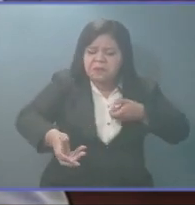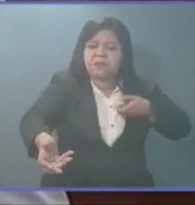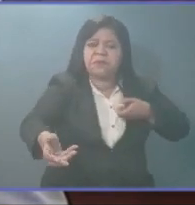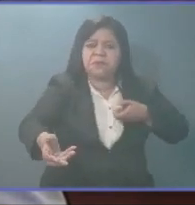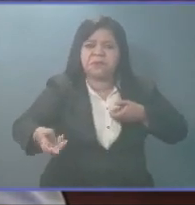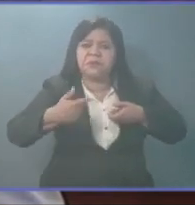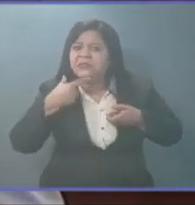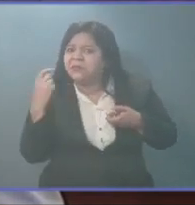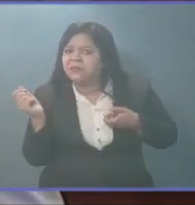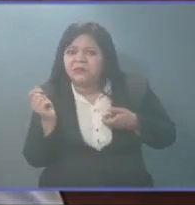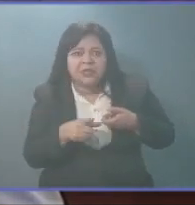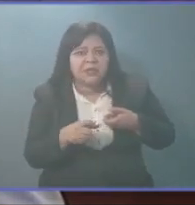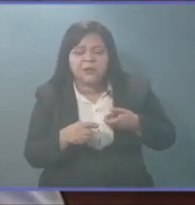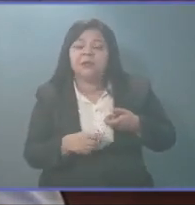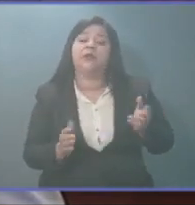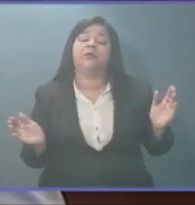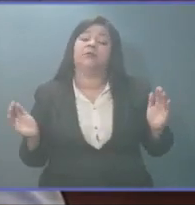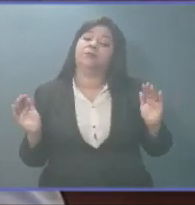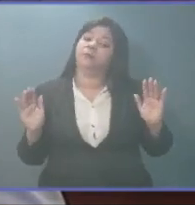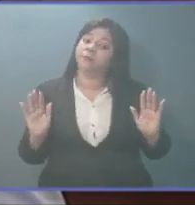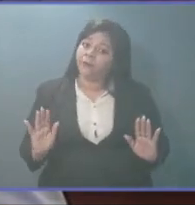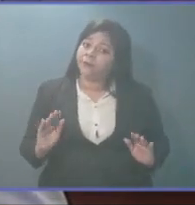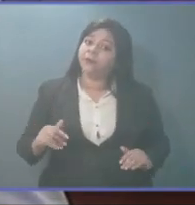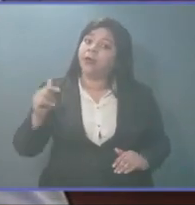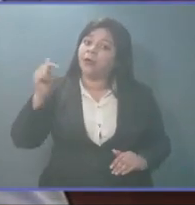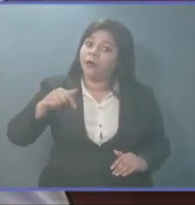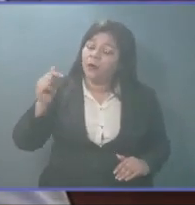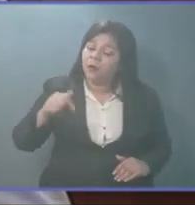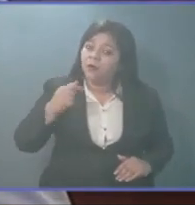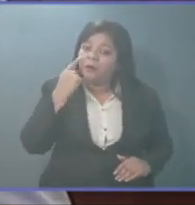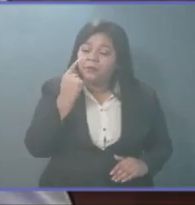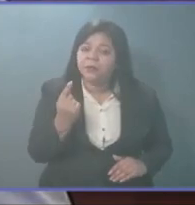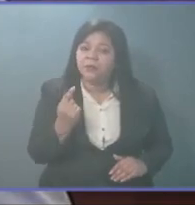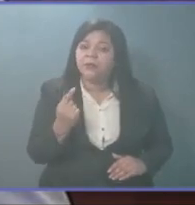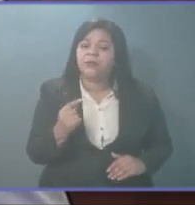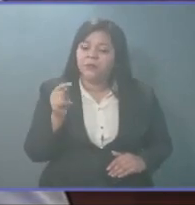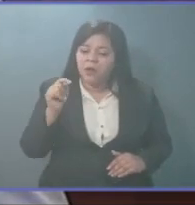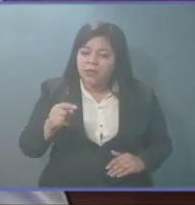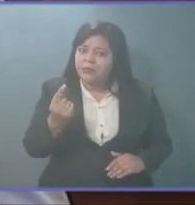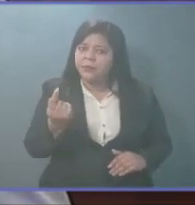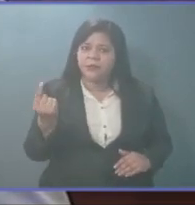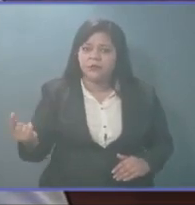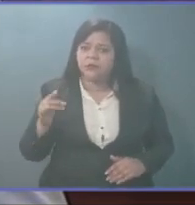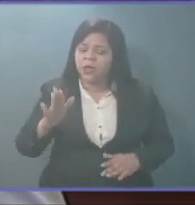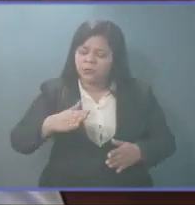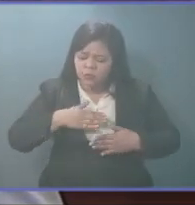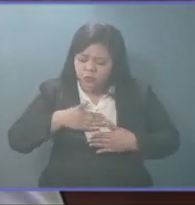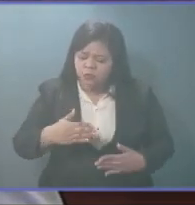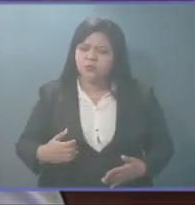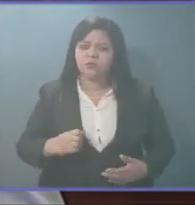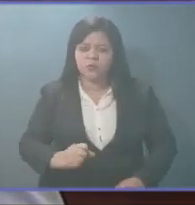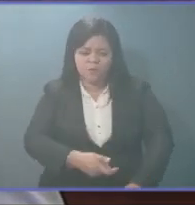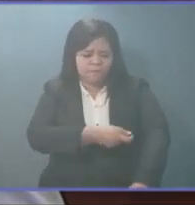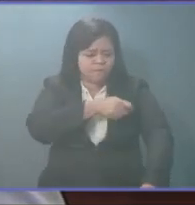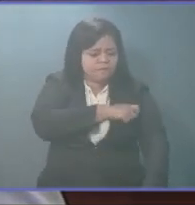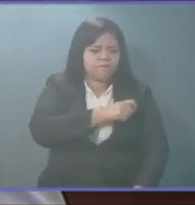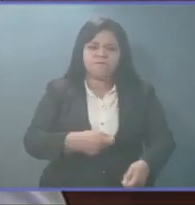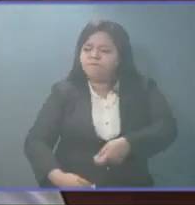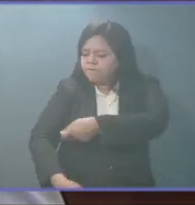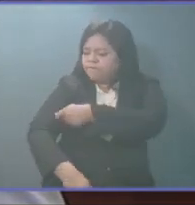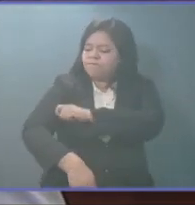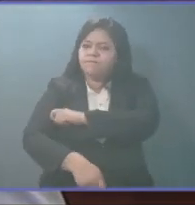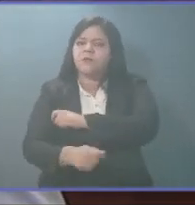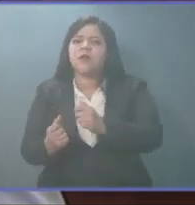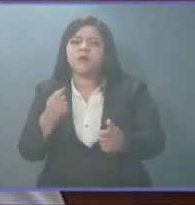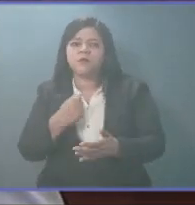motobombas inservibles. Sin embargo, pese a la indiferencia, estos héroes, gracias a su vocación y gallardía, lograban hacer frente a